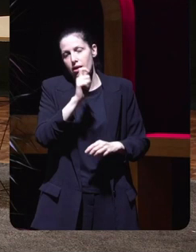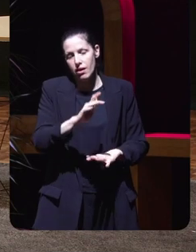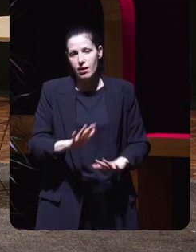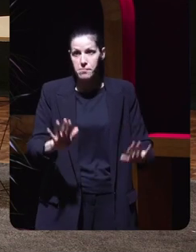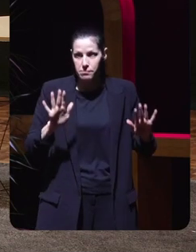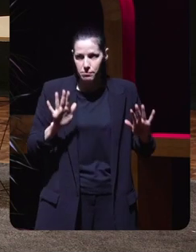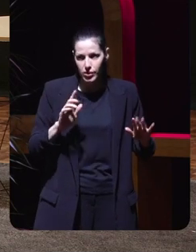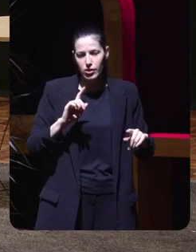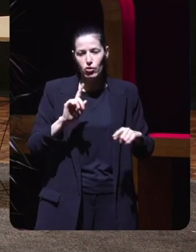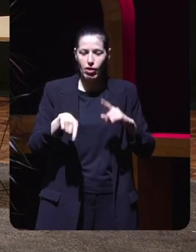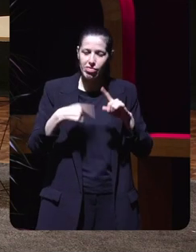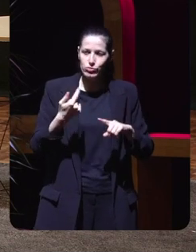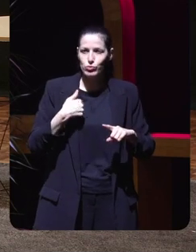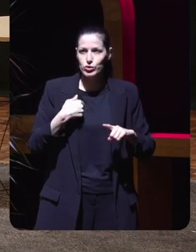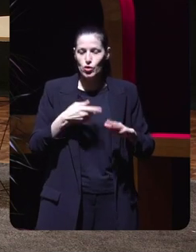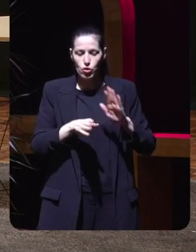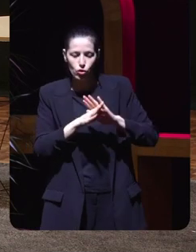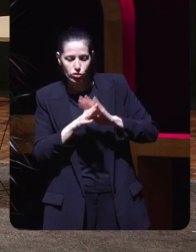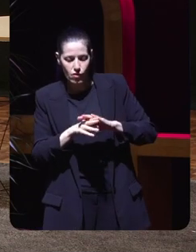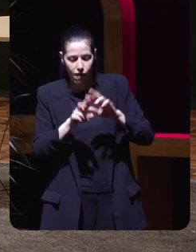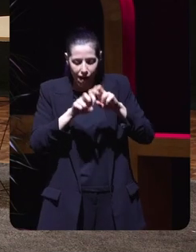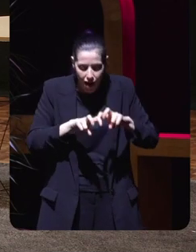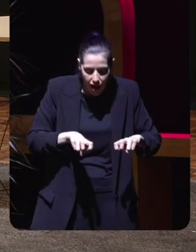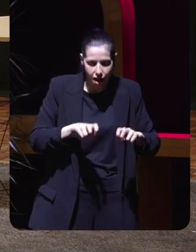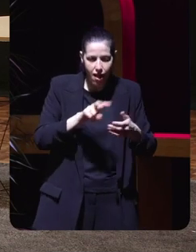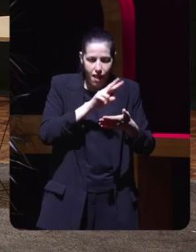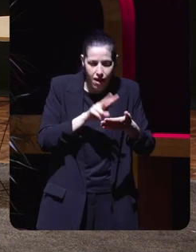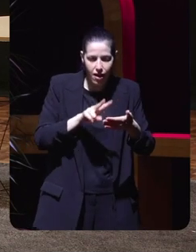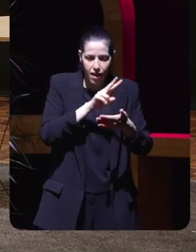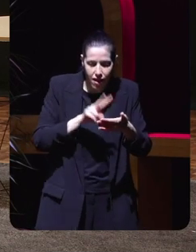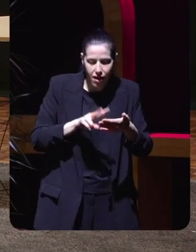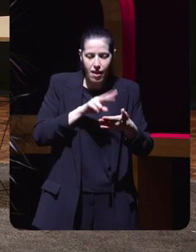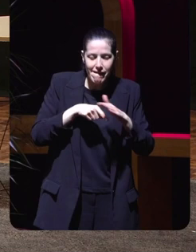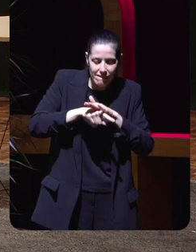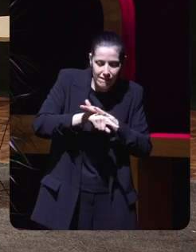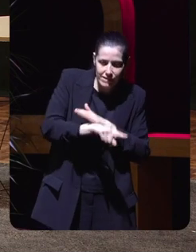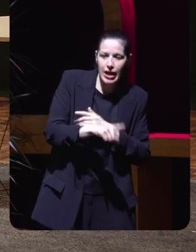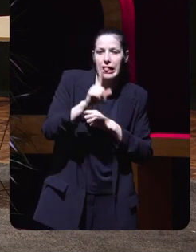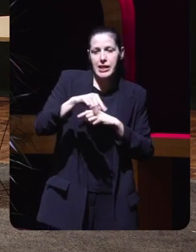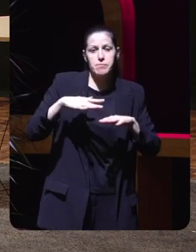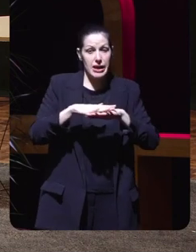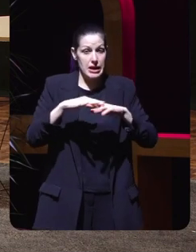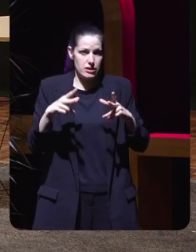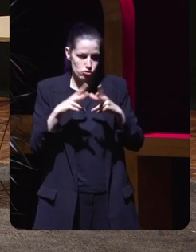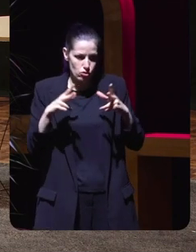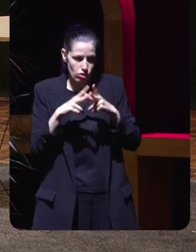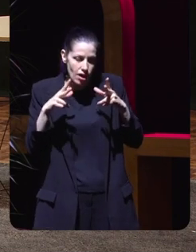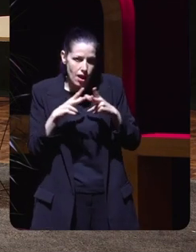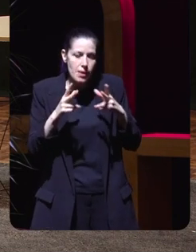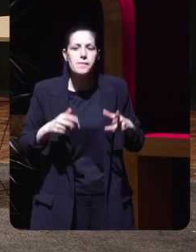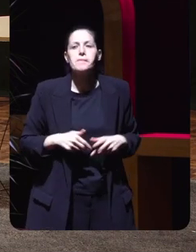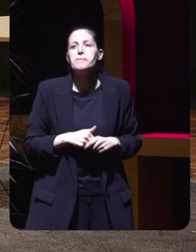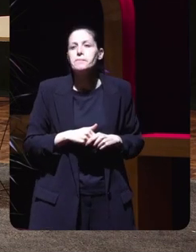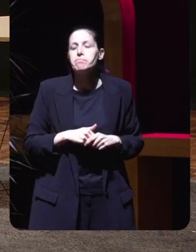a ver voy a investigar a ver qué dice asentan aquí de mí No pues él me como un poquillo A ver pues las redes también todos